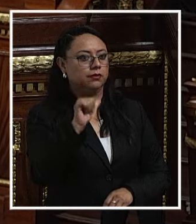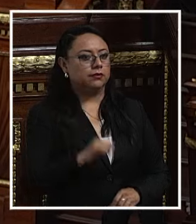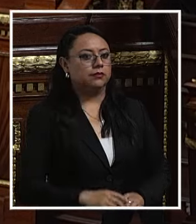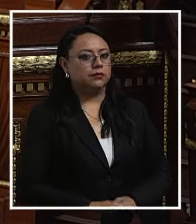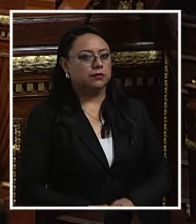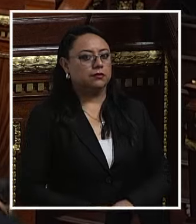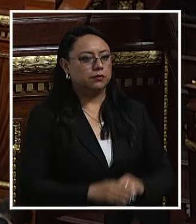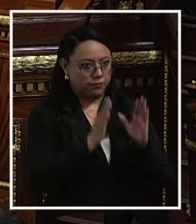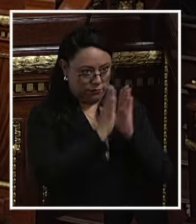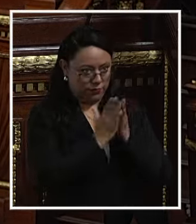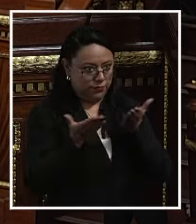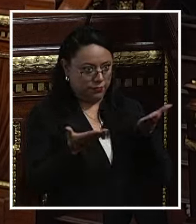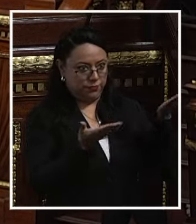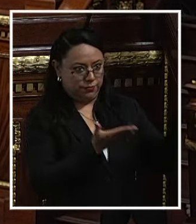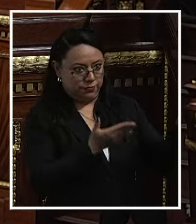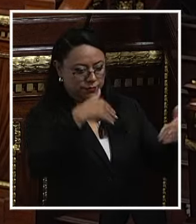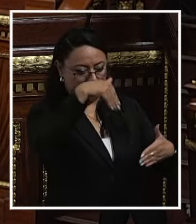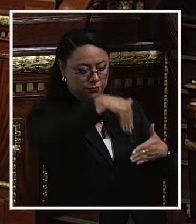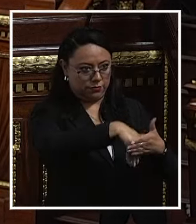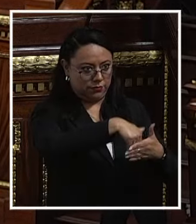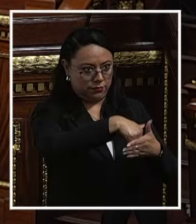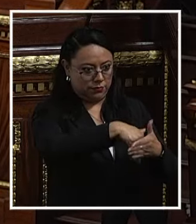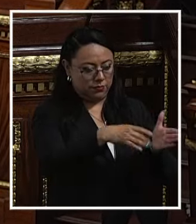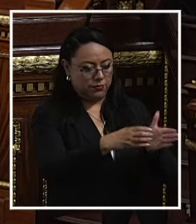Si pueden pasar a depositar.